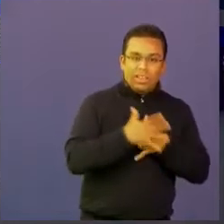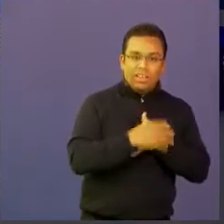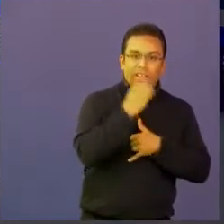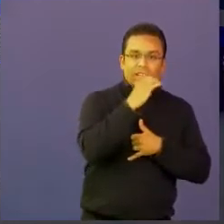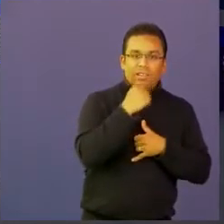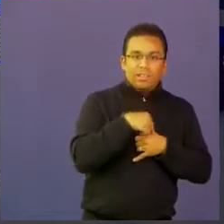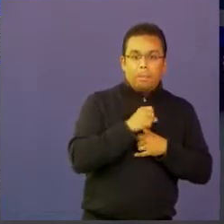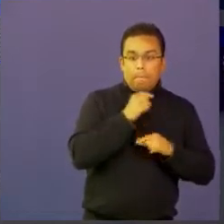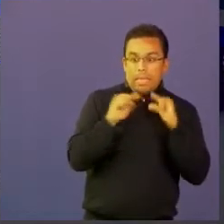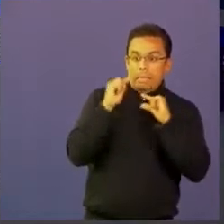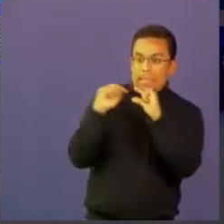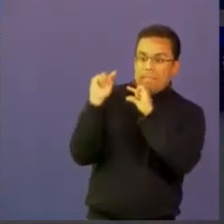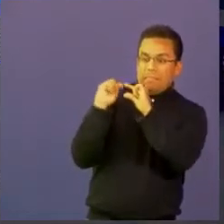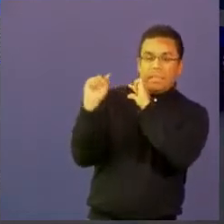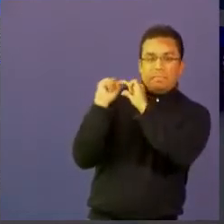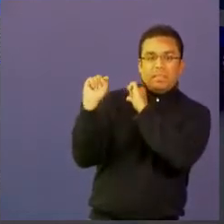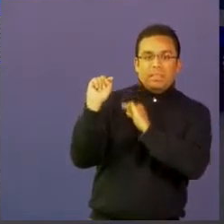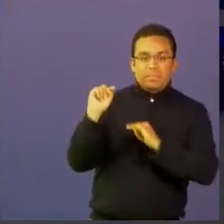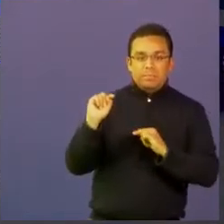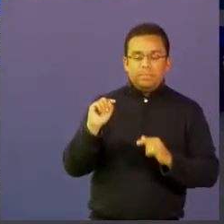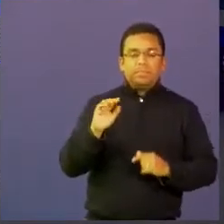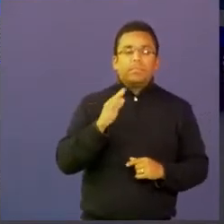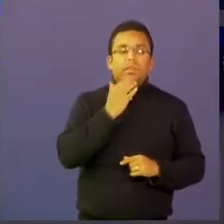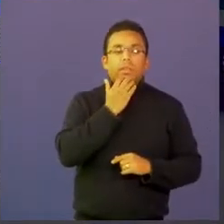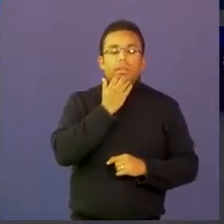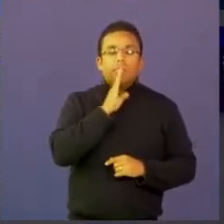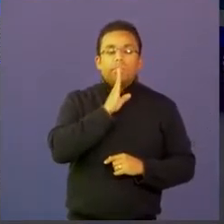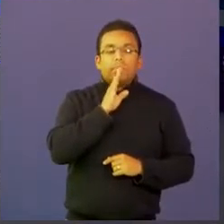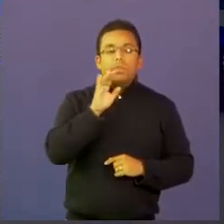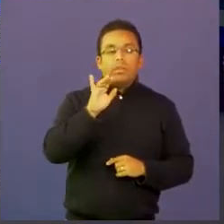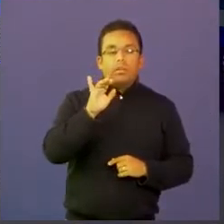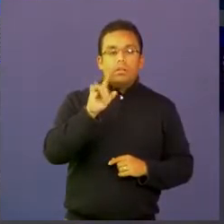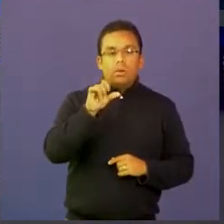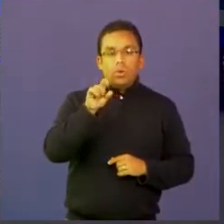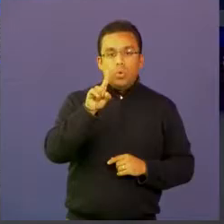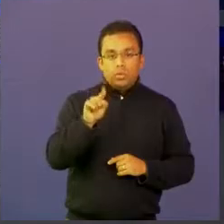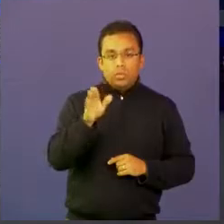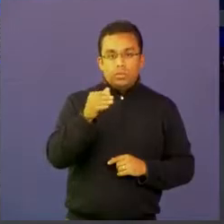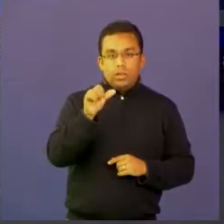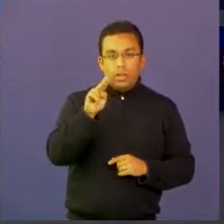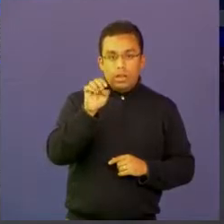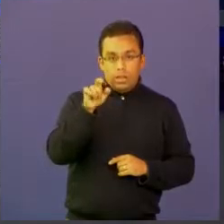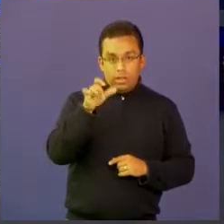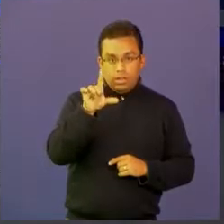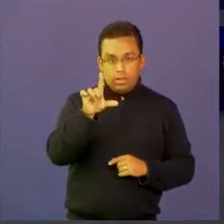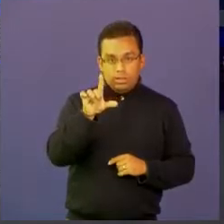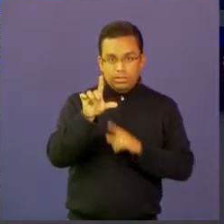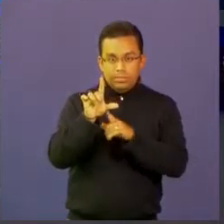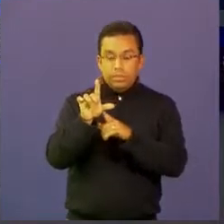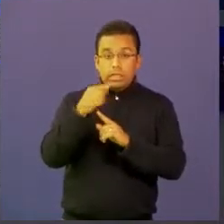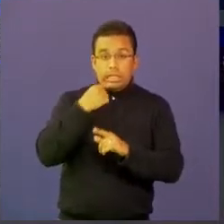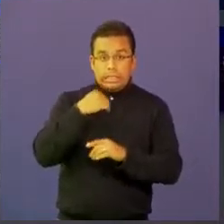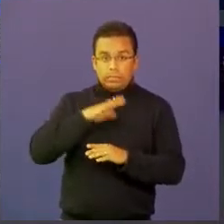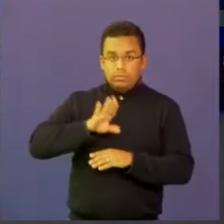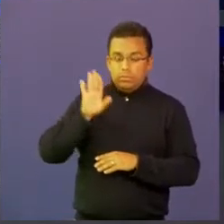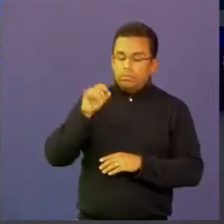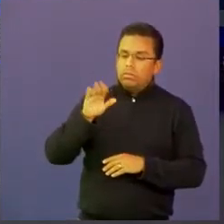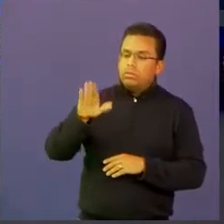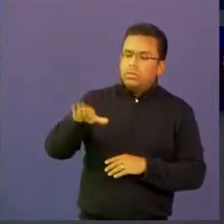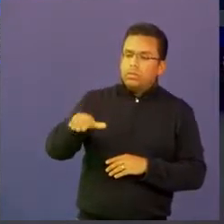entonces bueno Luis Ángel Gómez Díaz hace este comentario se le ha quitado al ser humano la